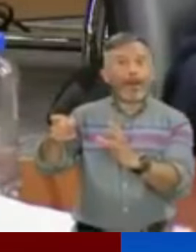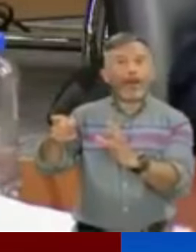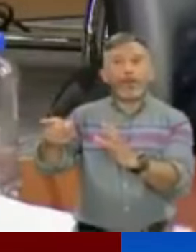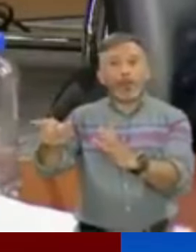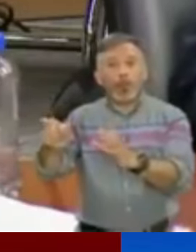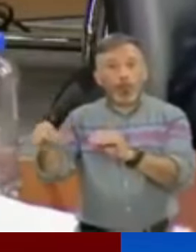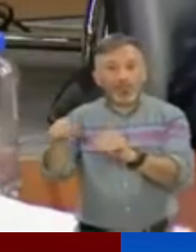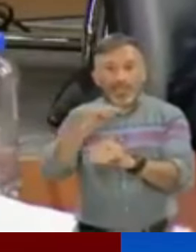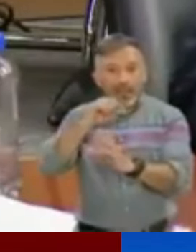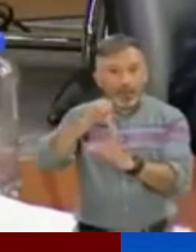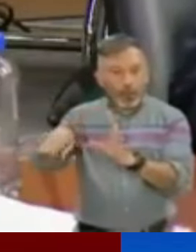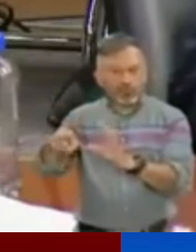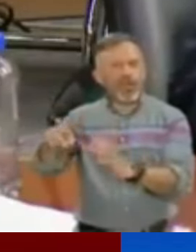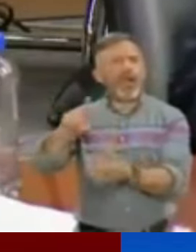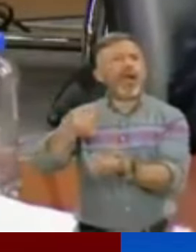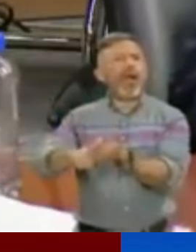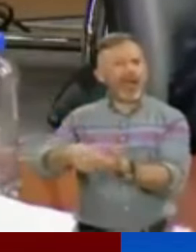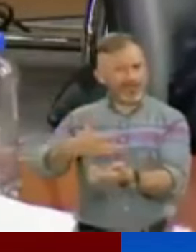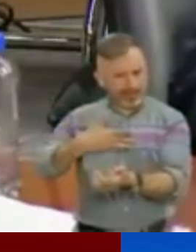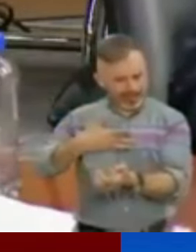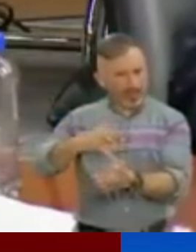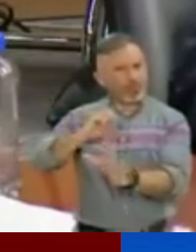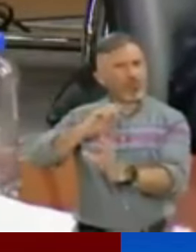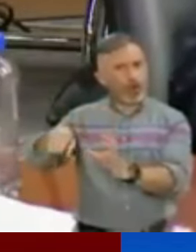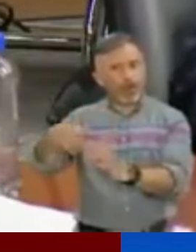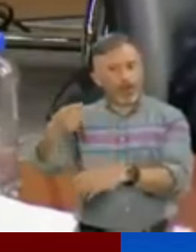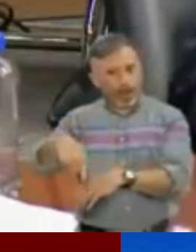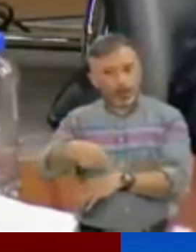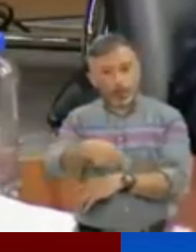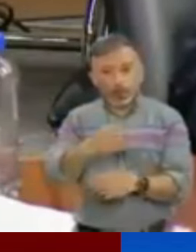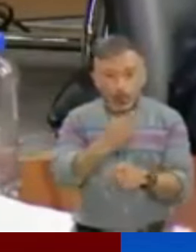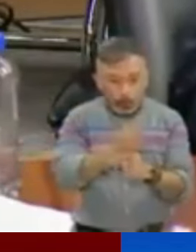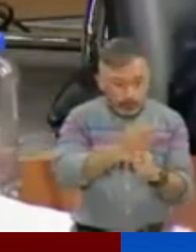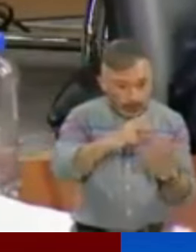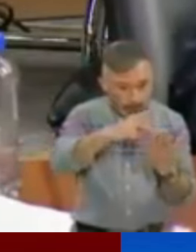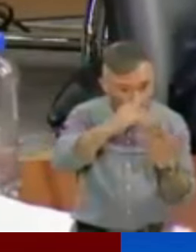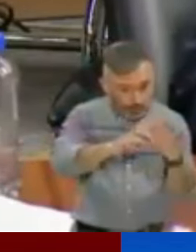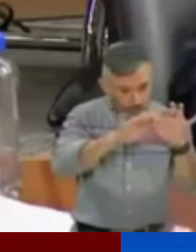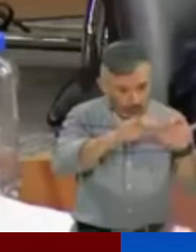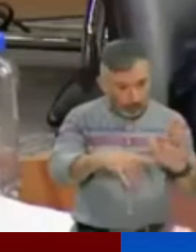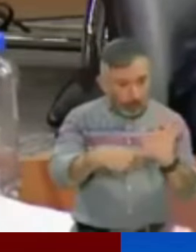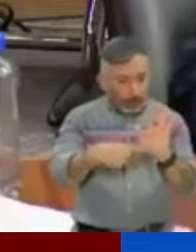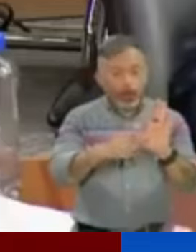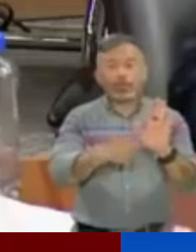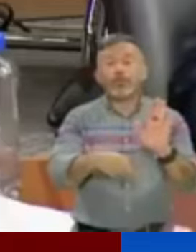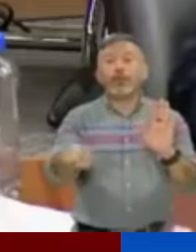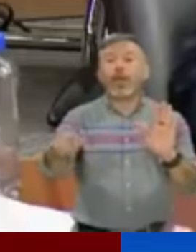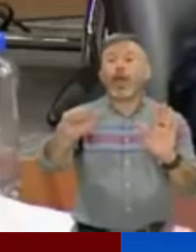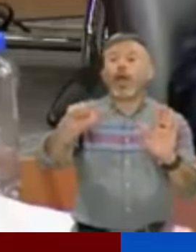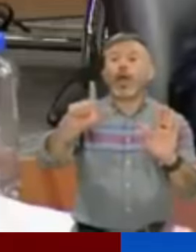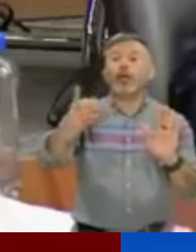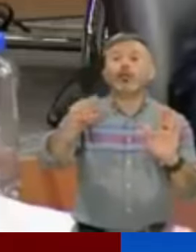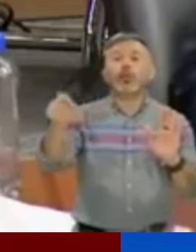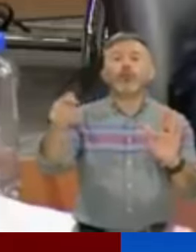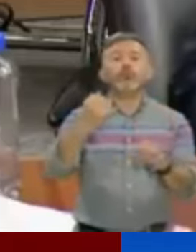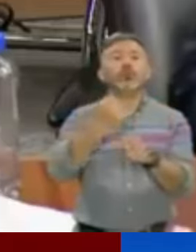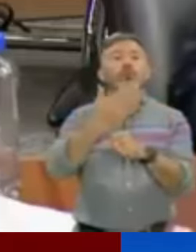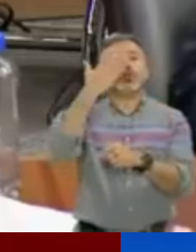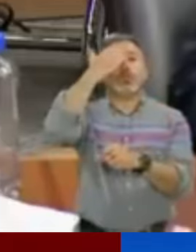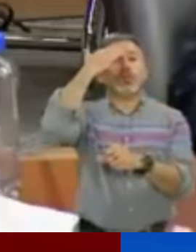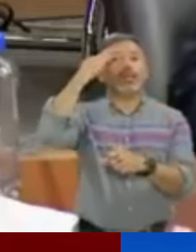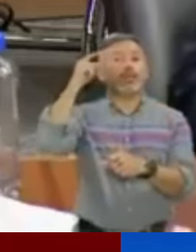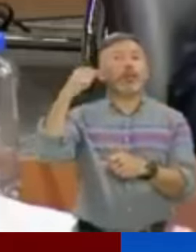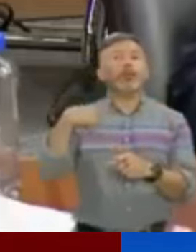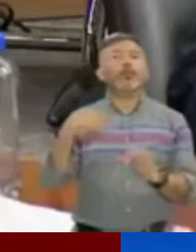no se dio. Lo que este proyecto exhibe no es la inocencia de Alito, sino la gran corrupción con